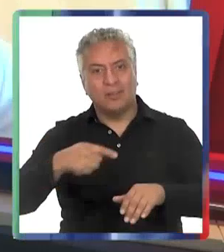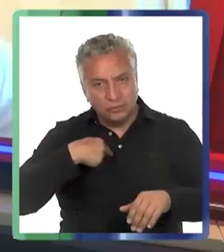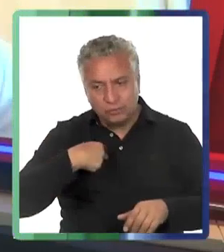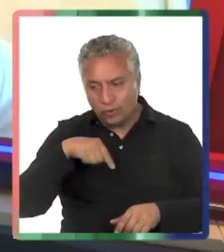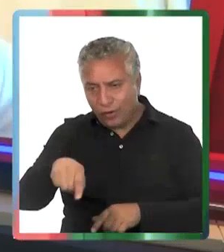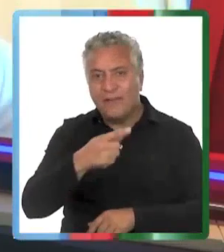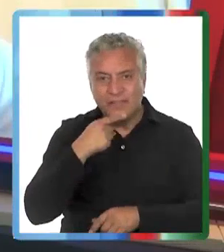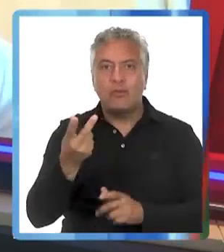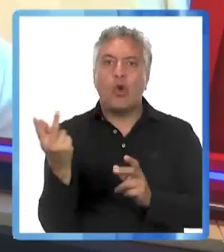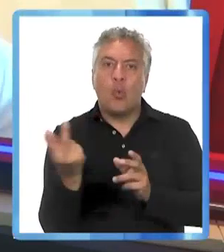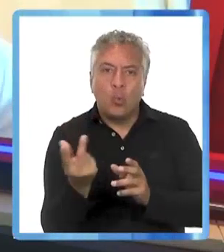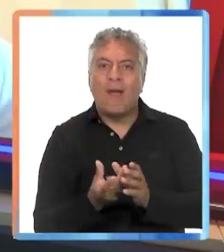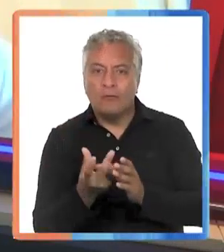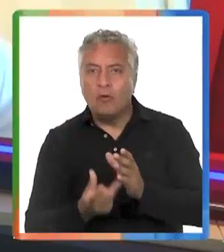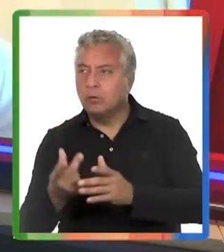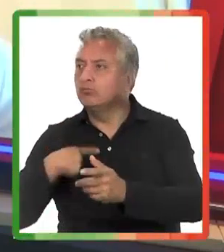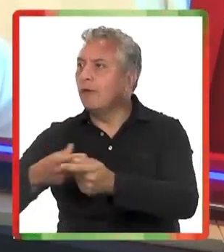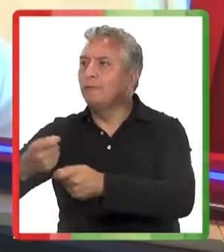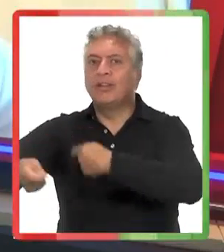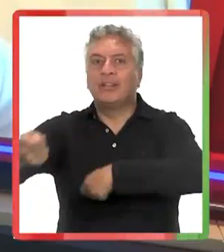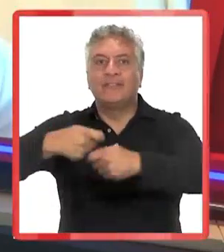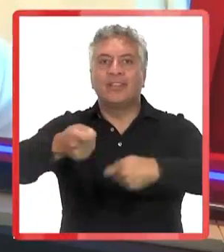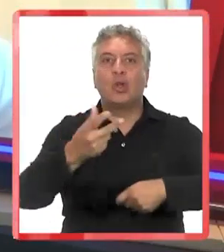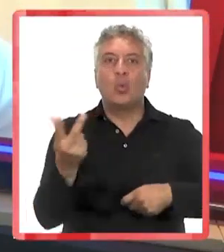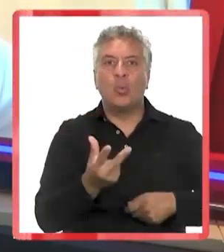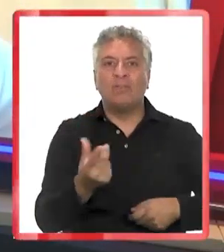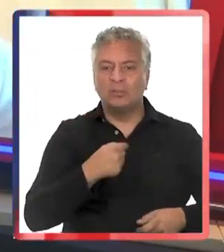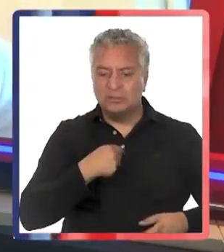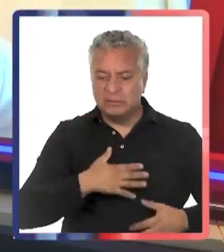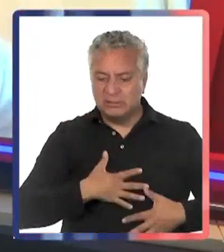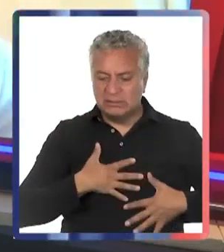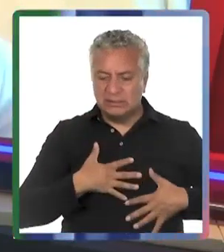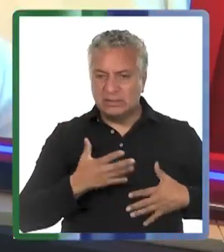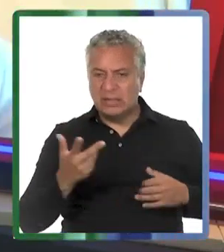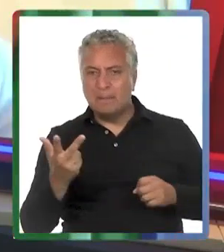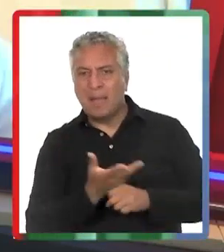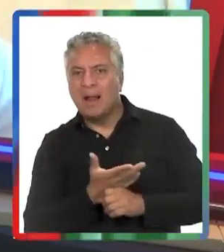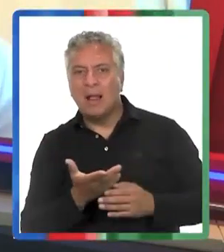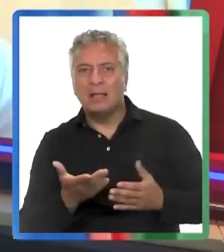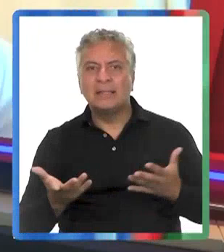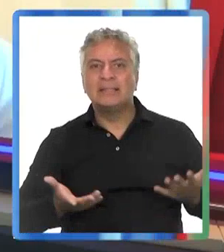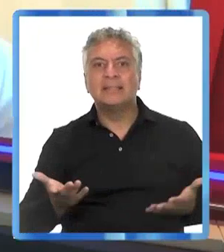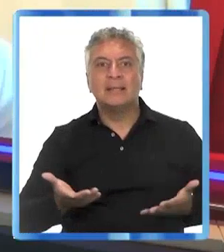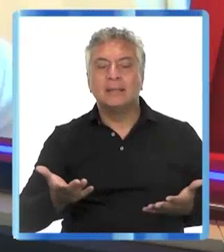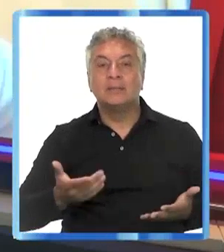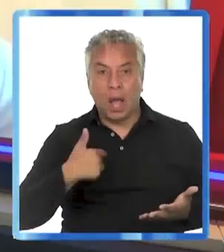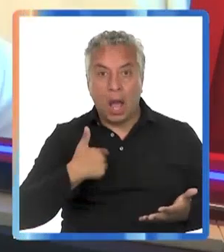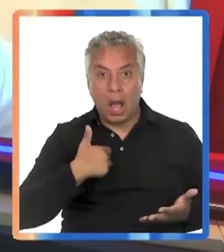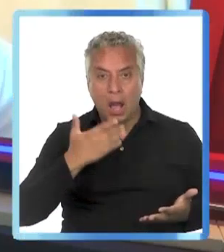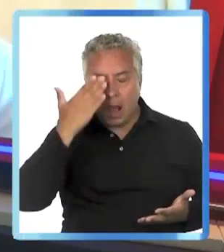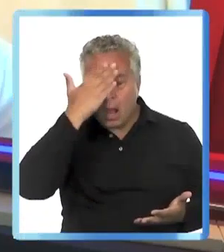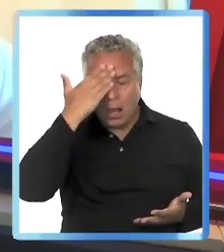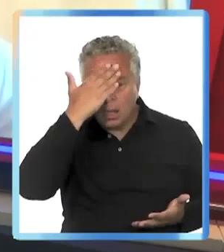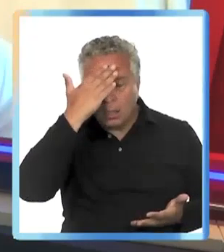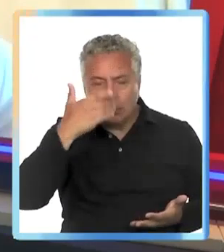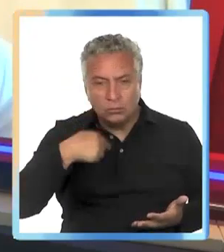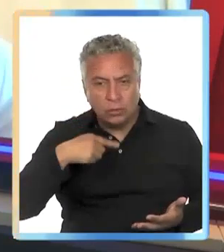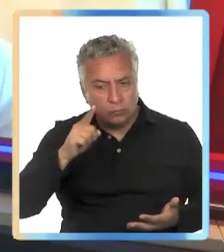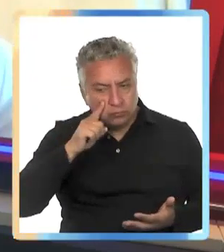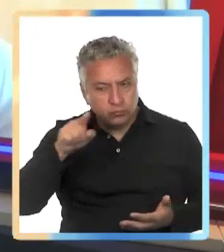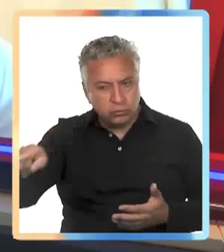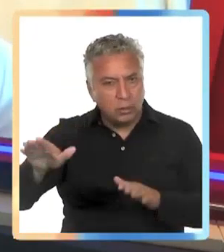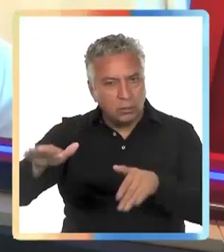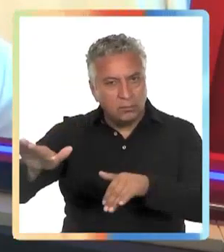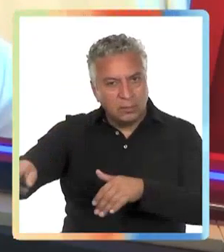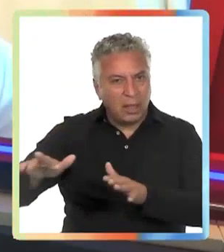mis aves, de eso vivo porque producen huevos, yo los vendo, y me siento un poco mal, ¿cuál sería la sintomatología que a mí debería preocuparme?